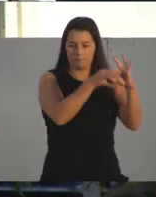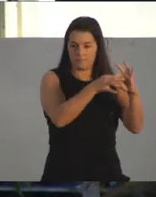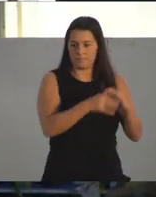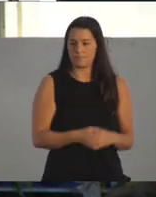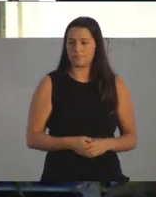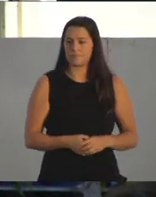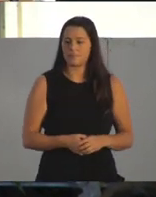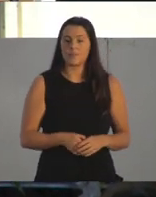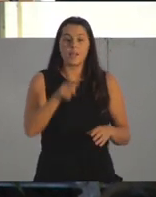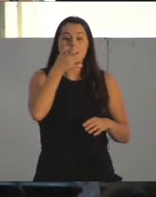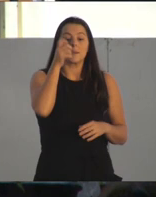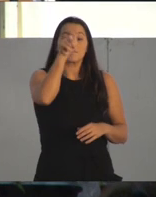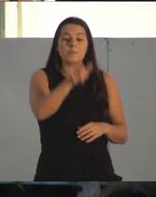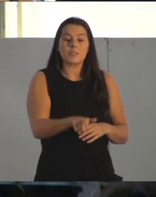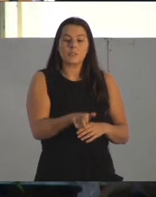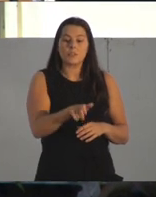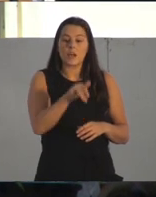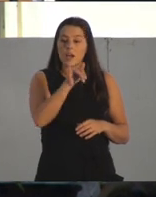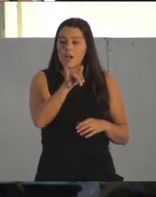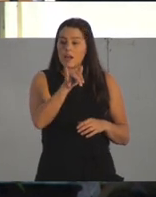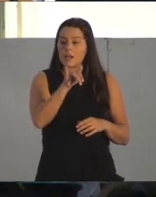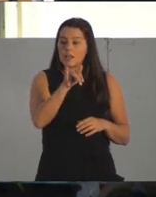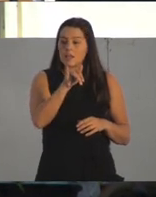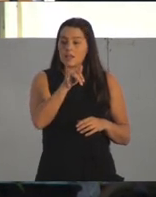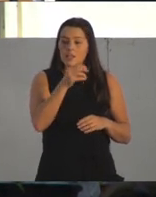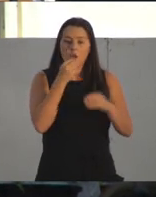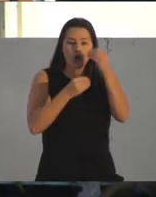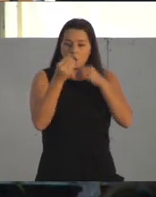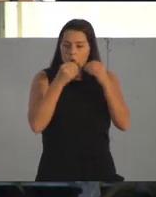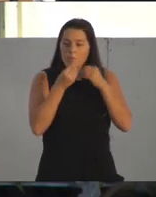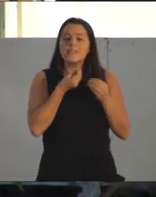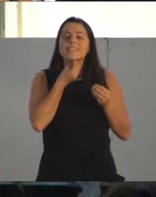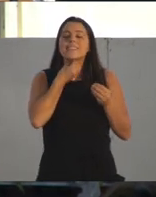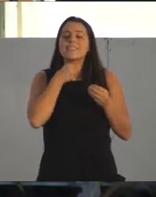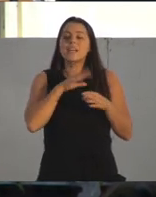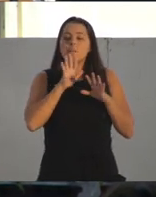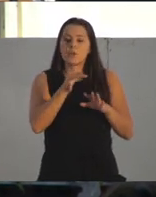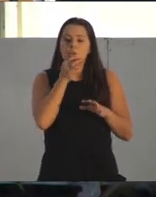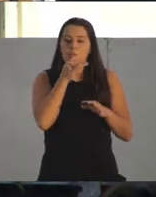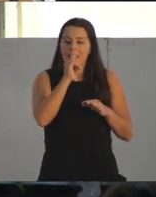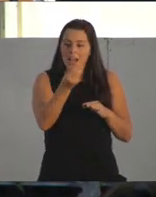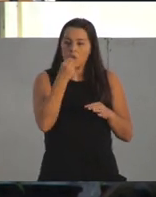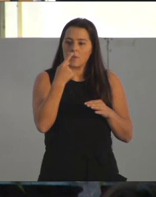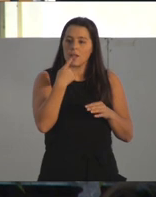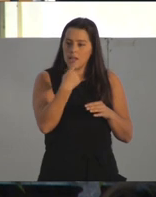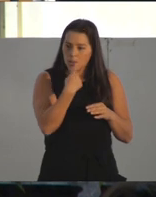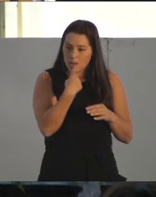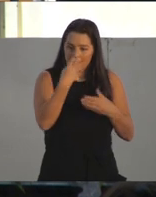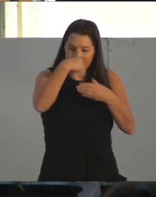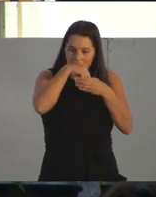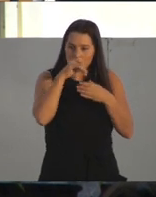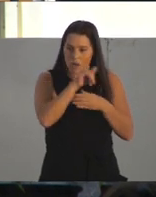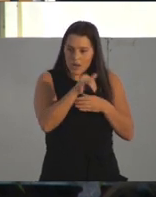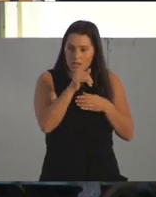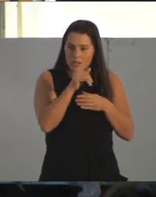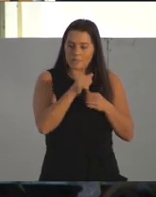Cuando una persona tiene mucho residuo oral, es decir, que quedan muchos alimentos en la boca, que vemos que de una cucharada a otra la boca no se